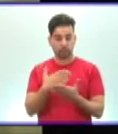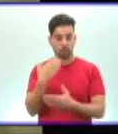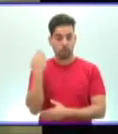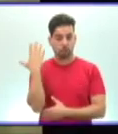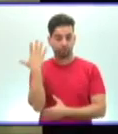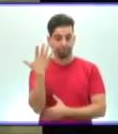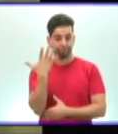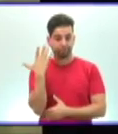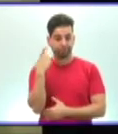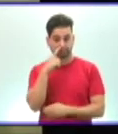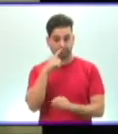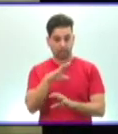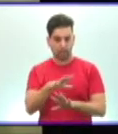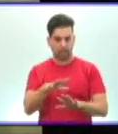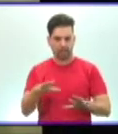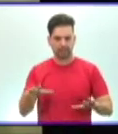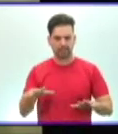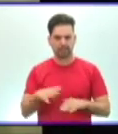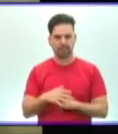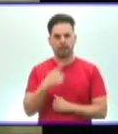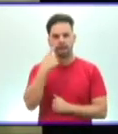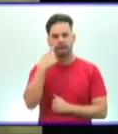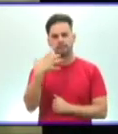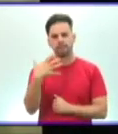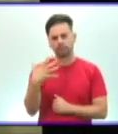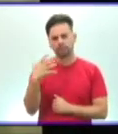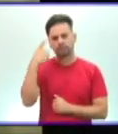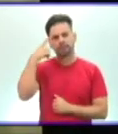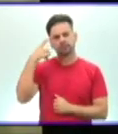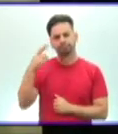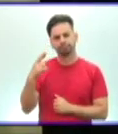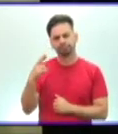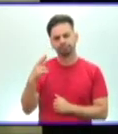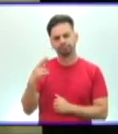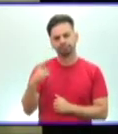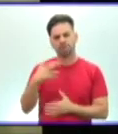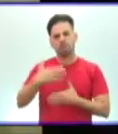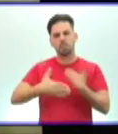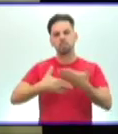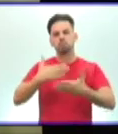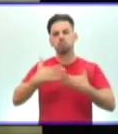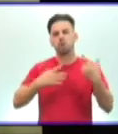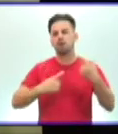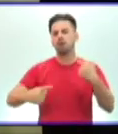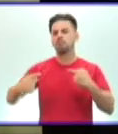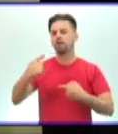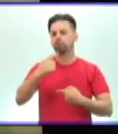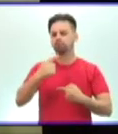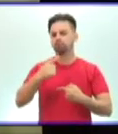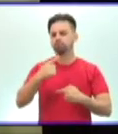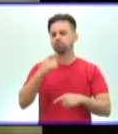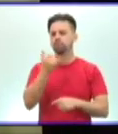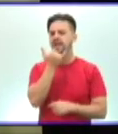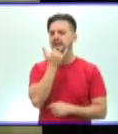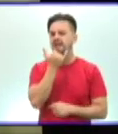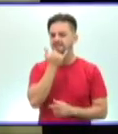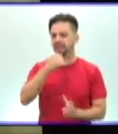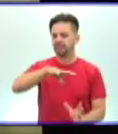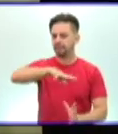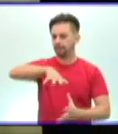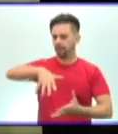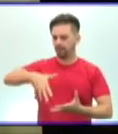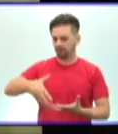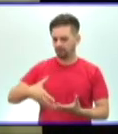ella, será entonces necesario recordar esos problemas ambientales que afectan a nuestro planeta y que